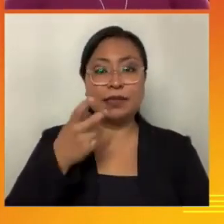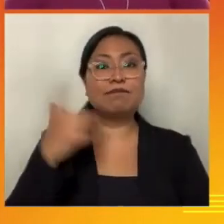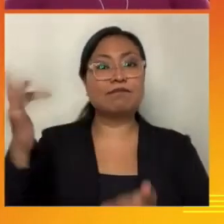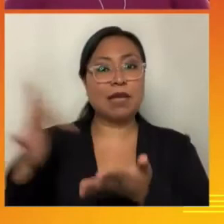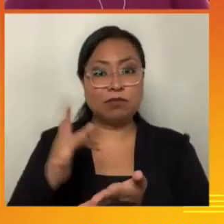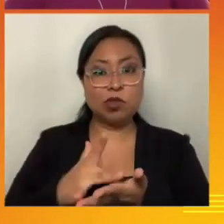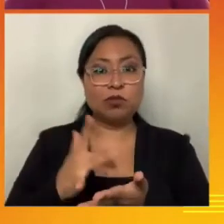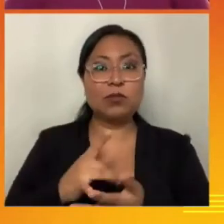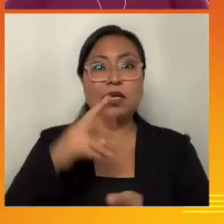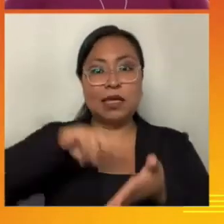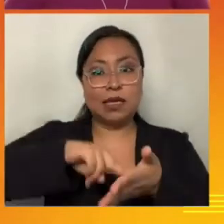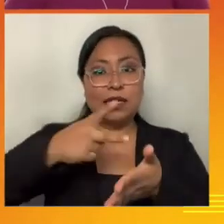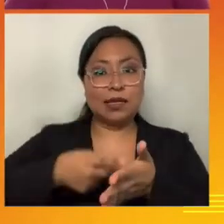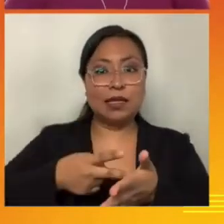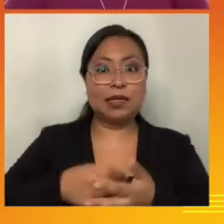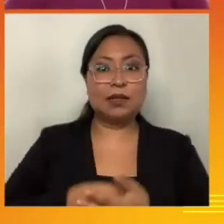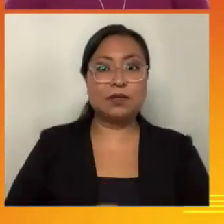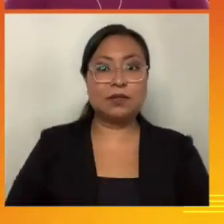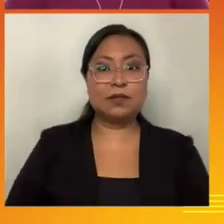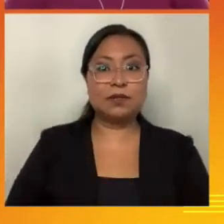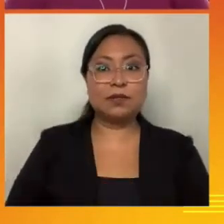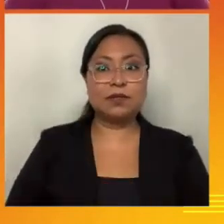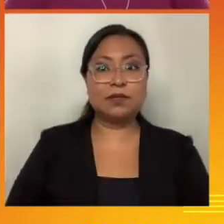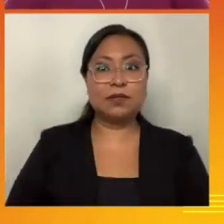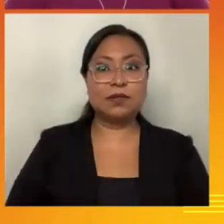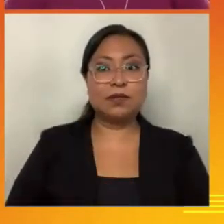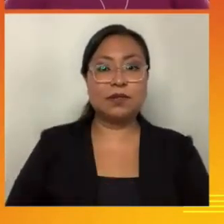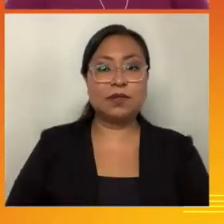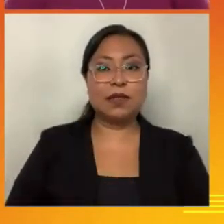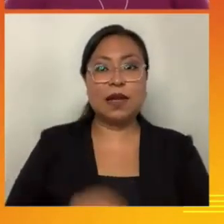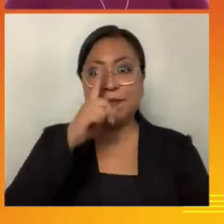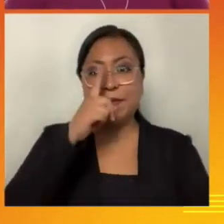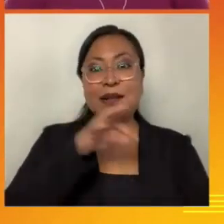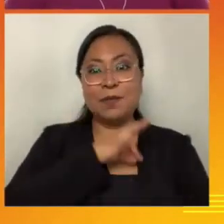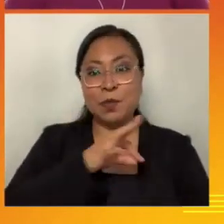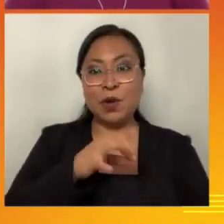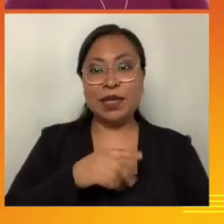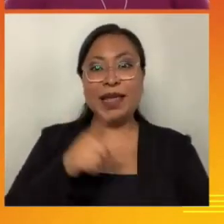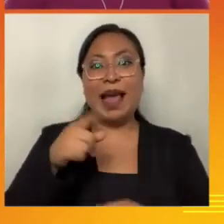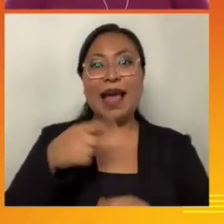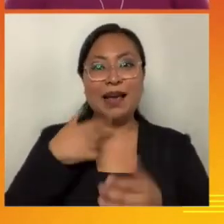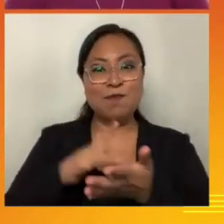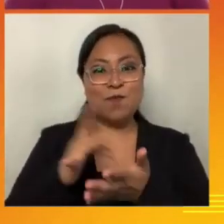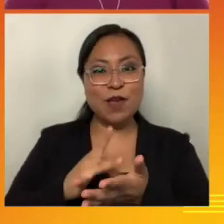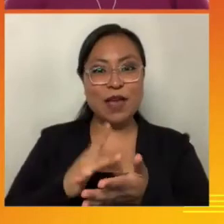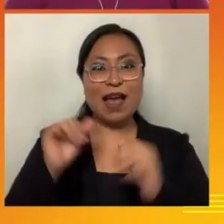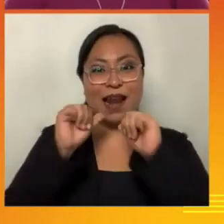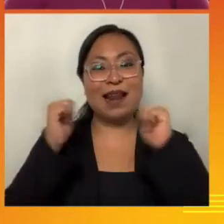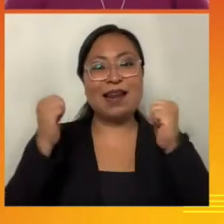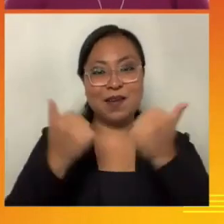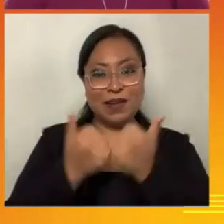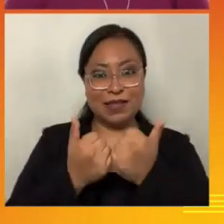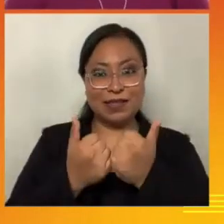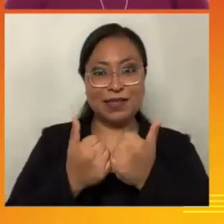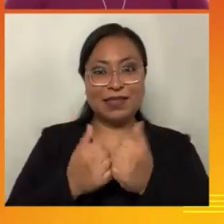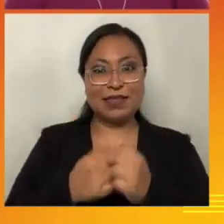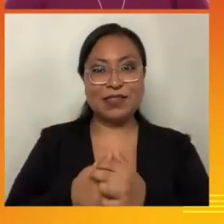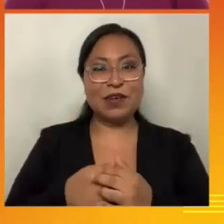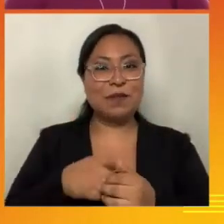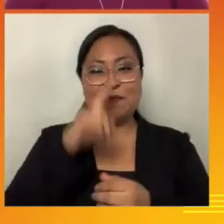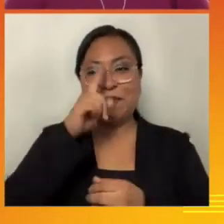de servicios para poder apoyar a todas las organizaciones en todo este proceso y también desde el inicio, ¿no?